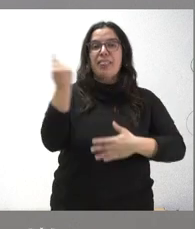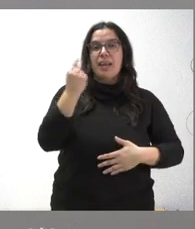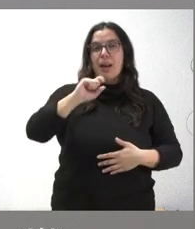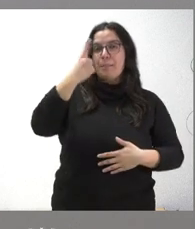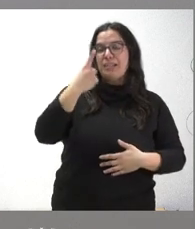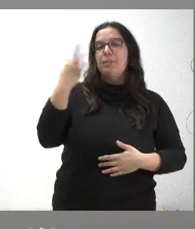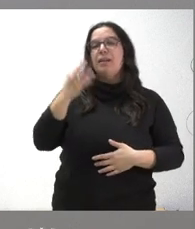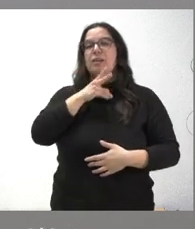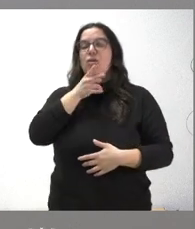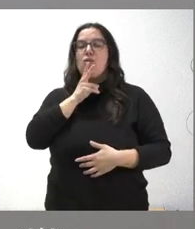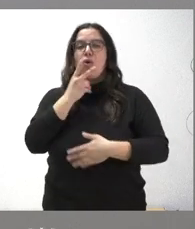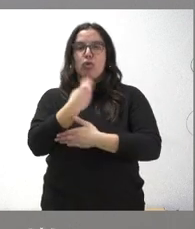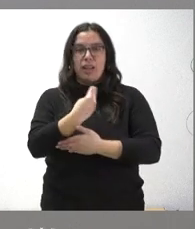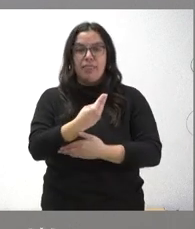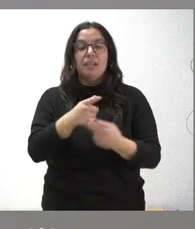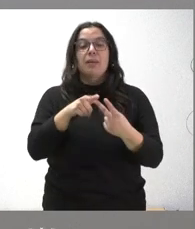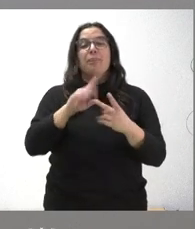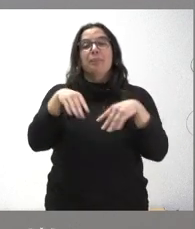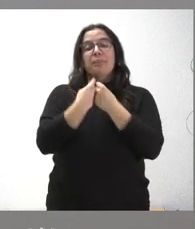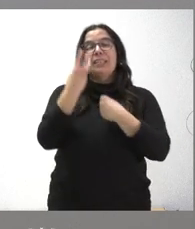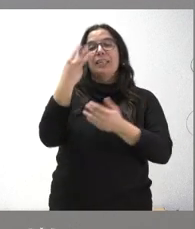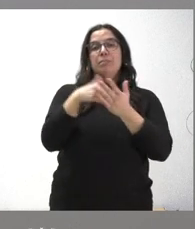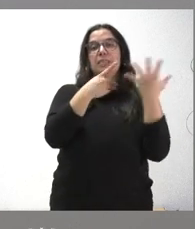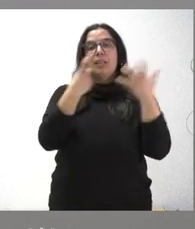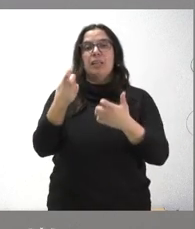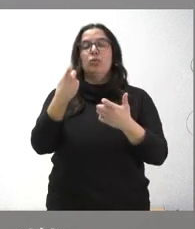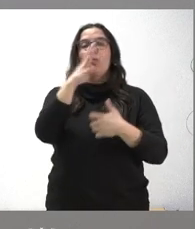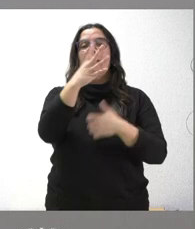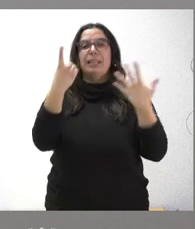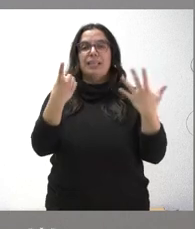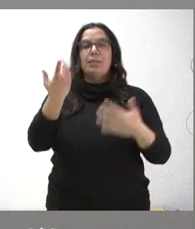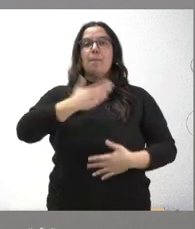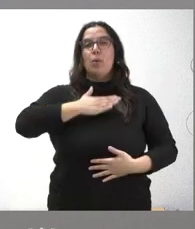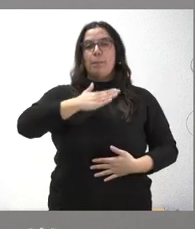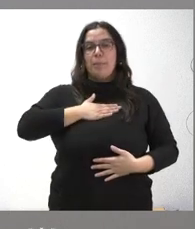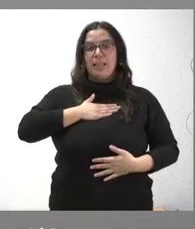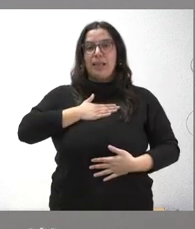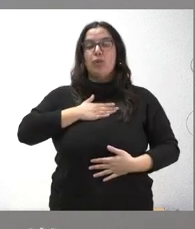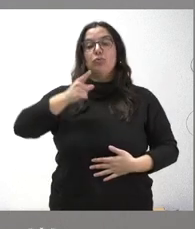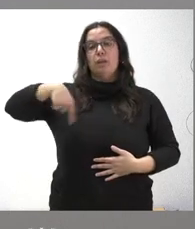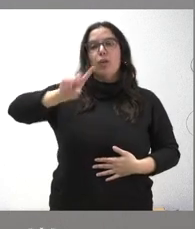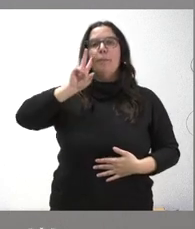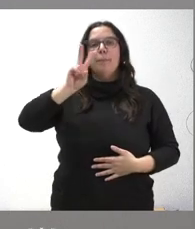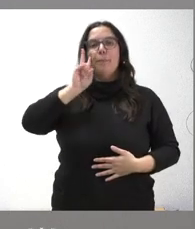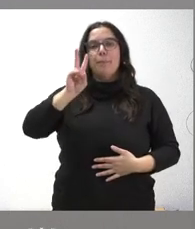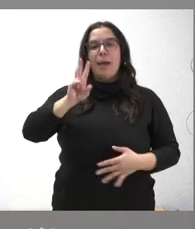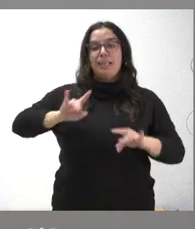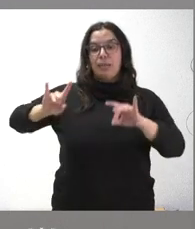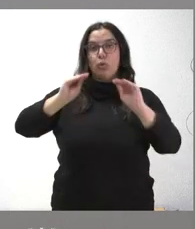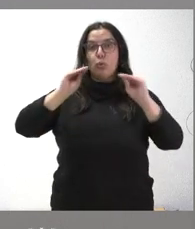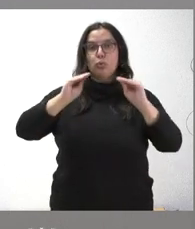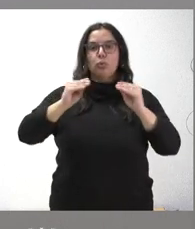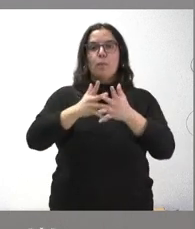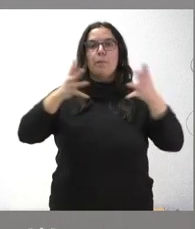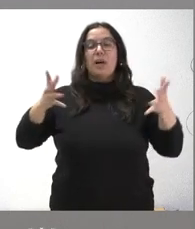hortalizas Y corresponde a 3646 propietarios afectados que van a ver incrementada la superficie de sus fincas que